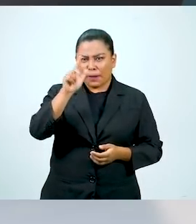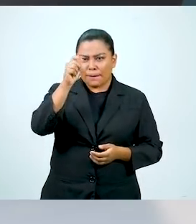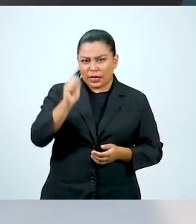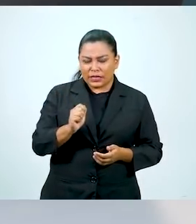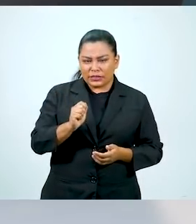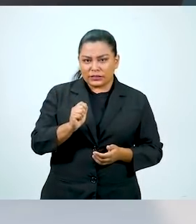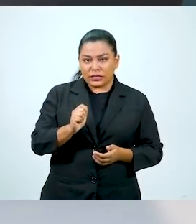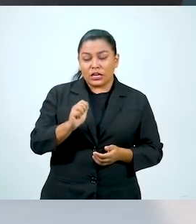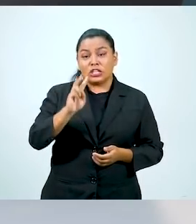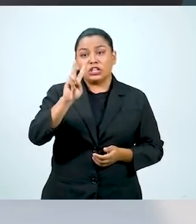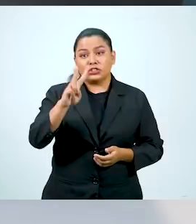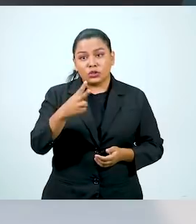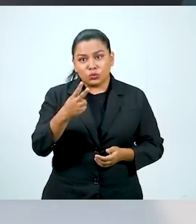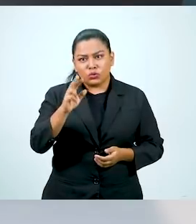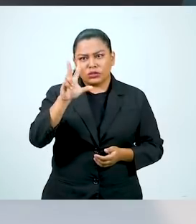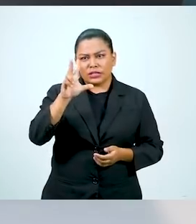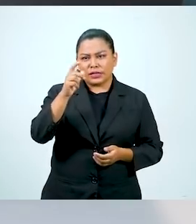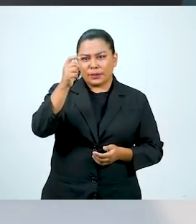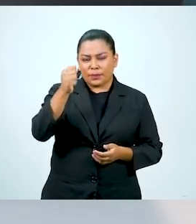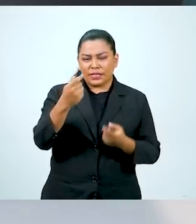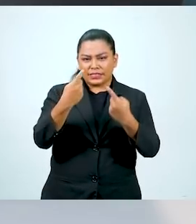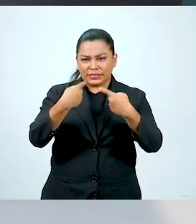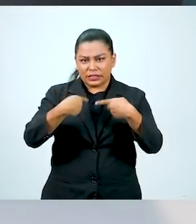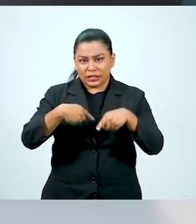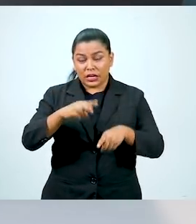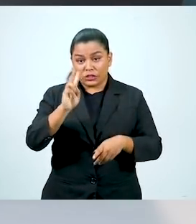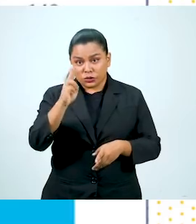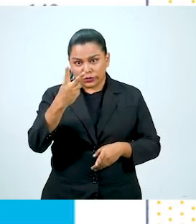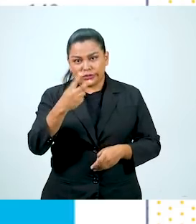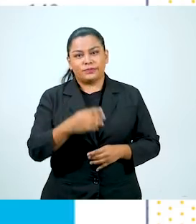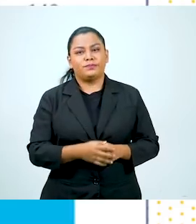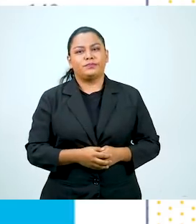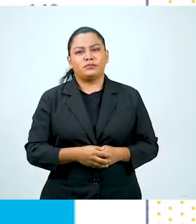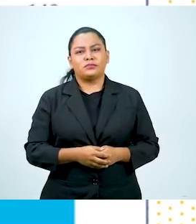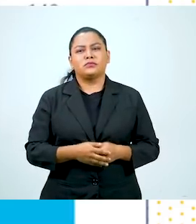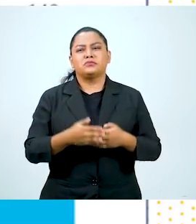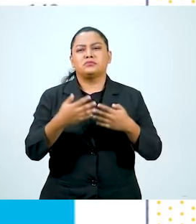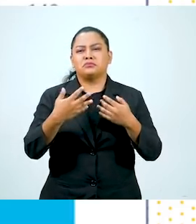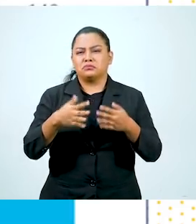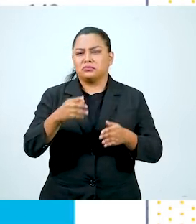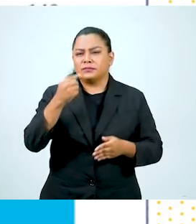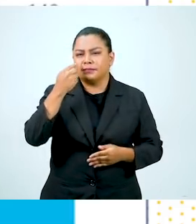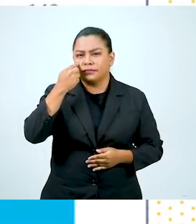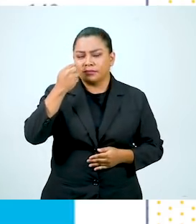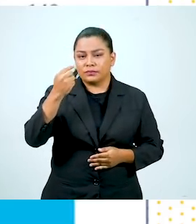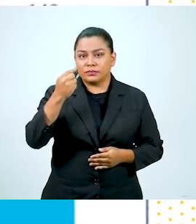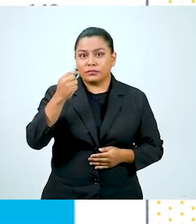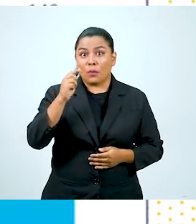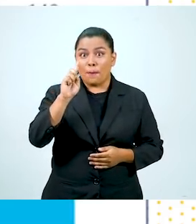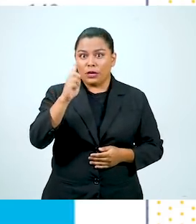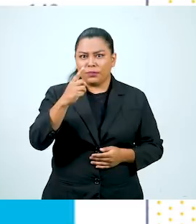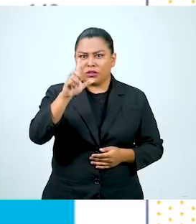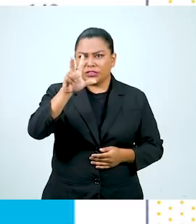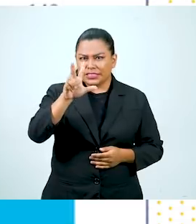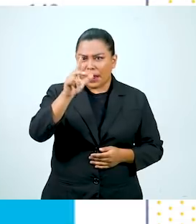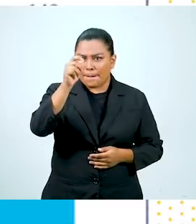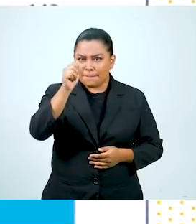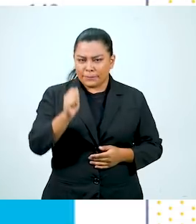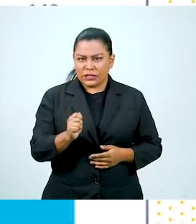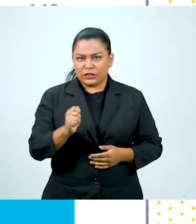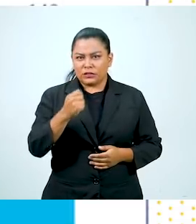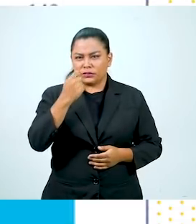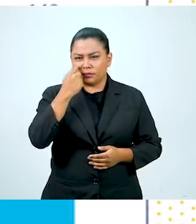el inicio del segundo trimestre que continúa en el tomo 2. Como pueden observar, el primer trimestre